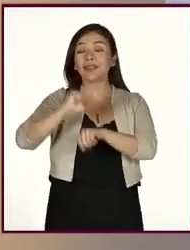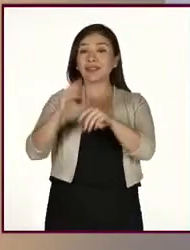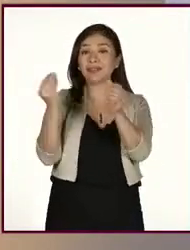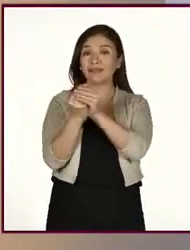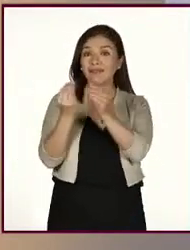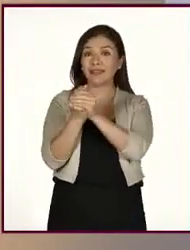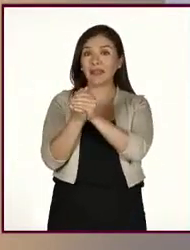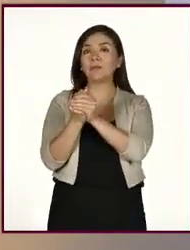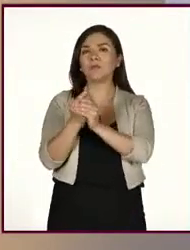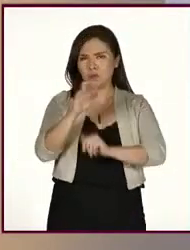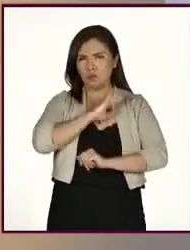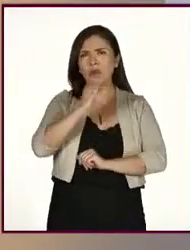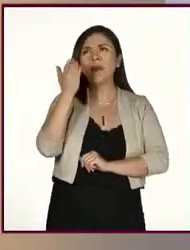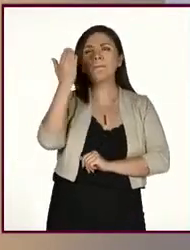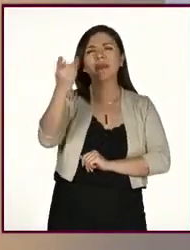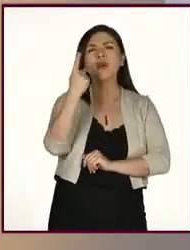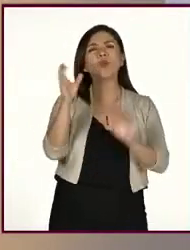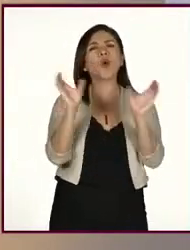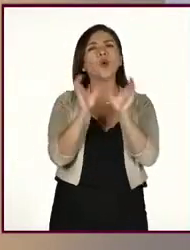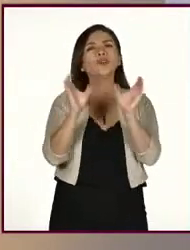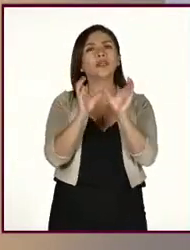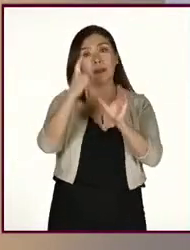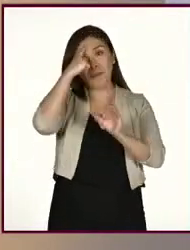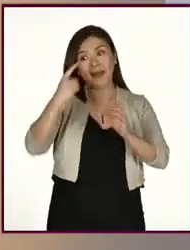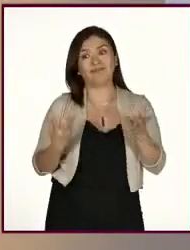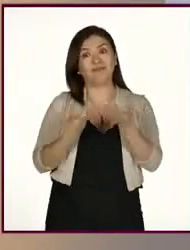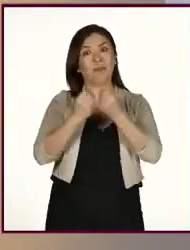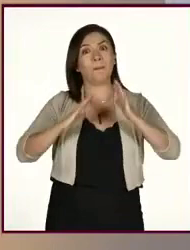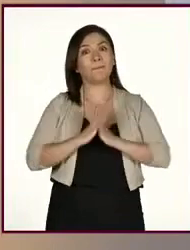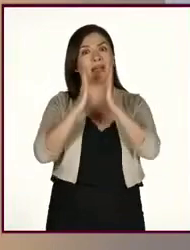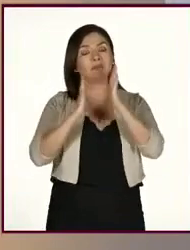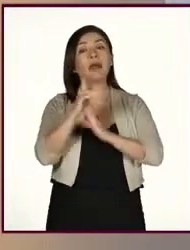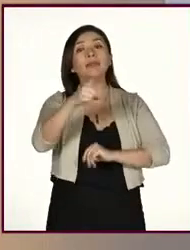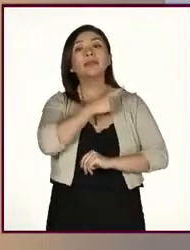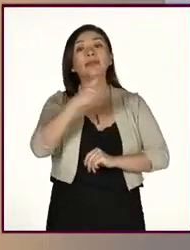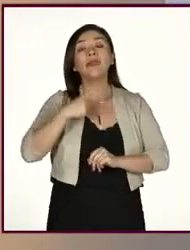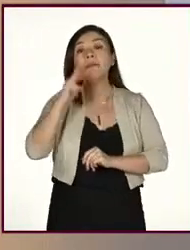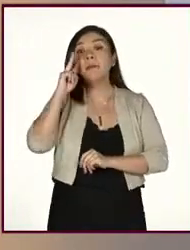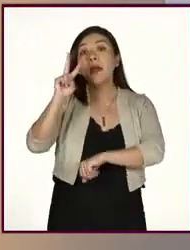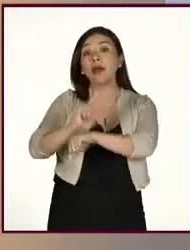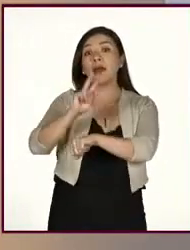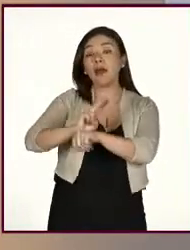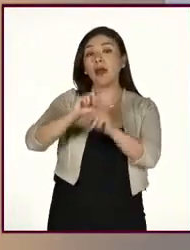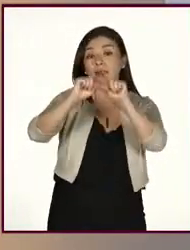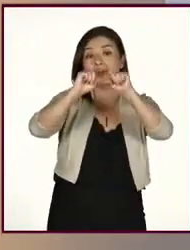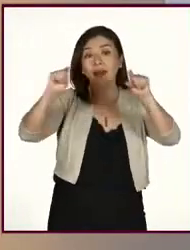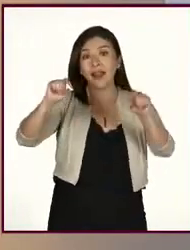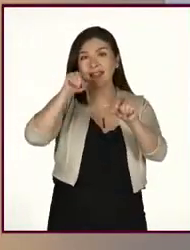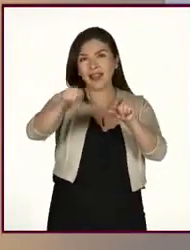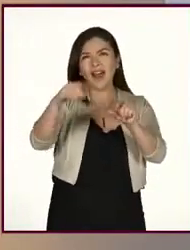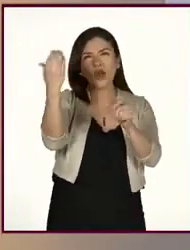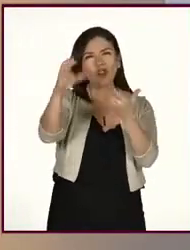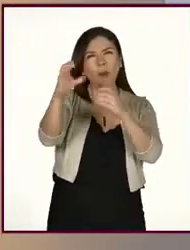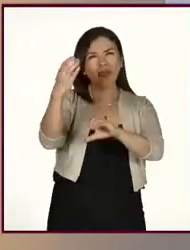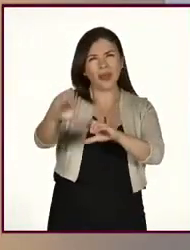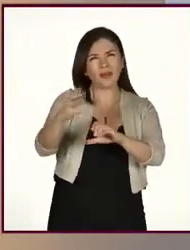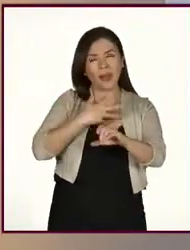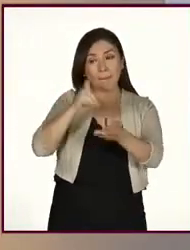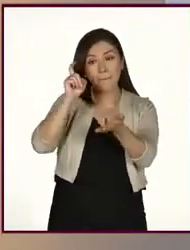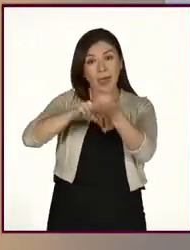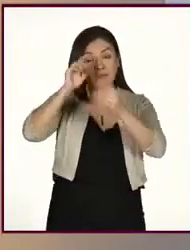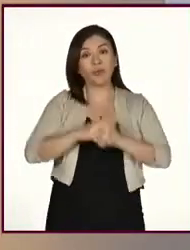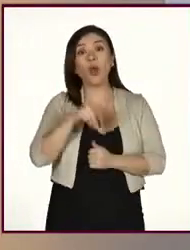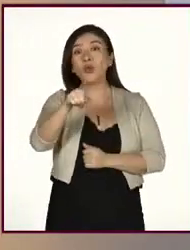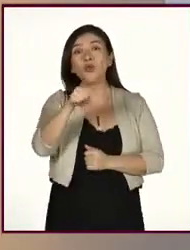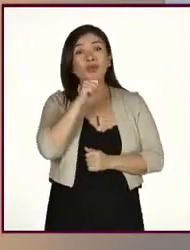seminario pueden solicitar una constancia de participación, solo entren al enlace que aparece en el chat de comentarios y si aún